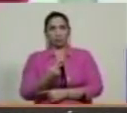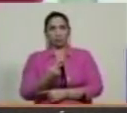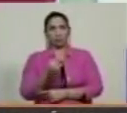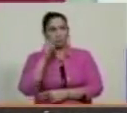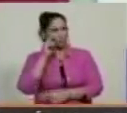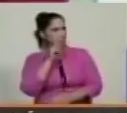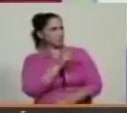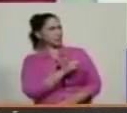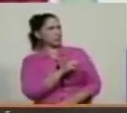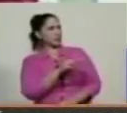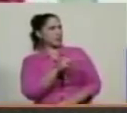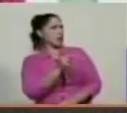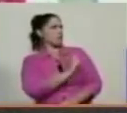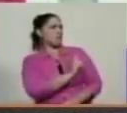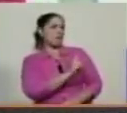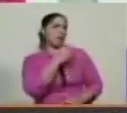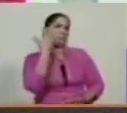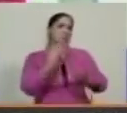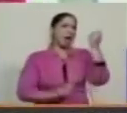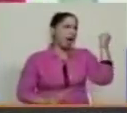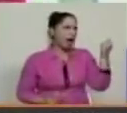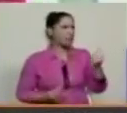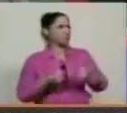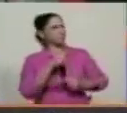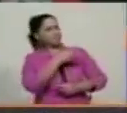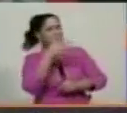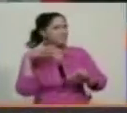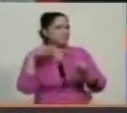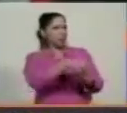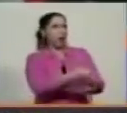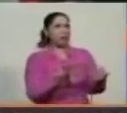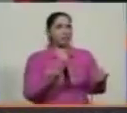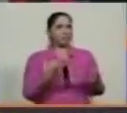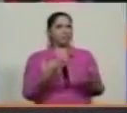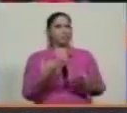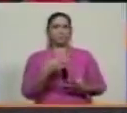dijeron no, porque se van y quieren sabotearle